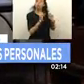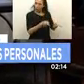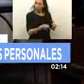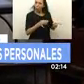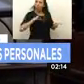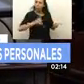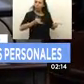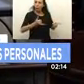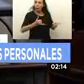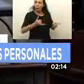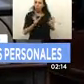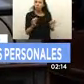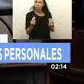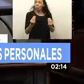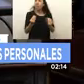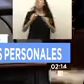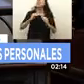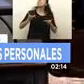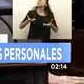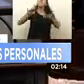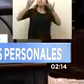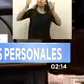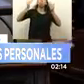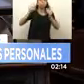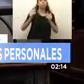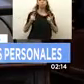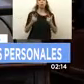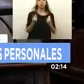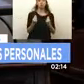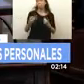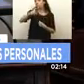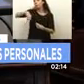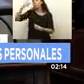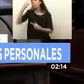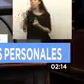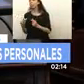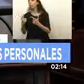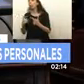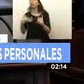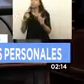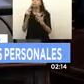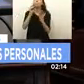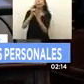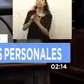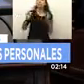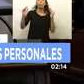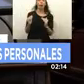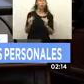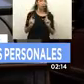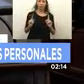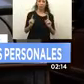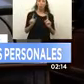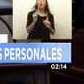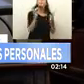la inflación pese a lo que ustedes creen que porque no va a haber plata van a bajar los precios porque van a aumentar los